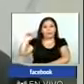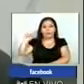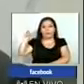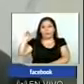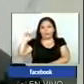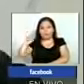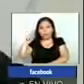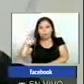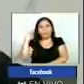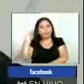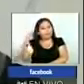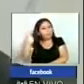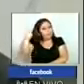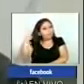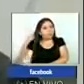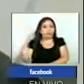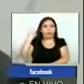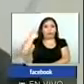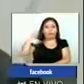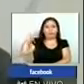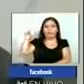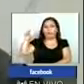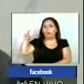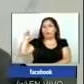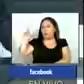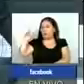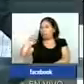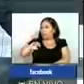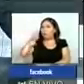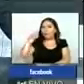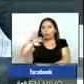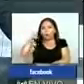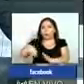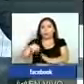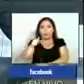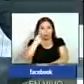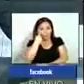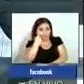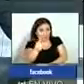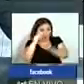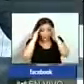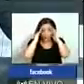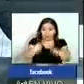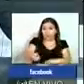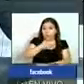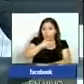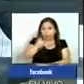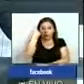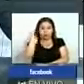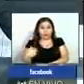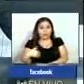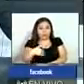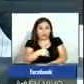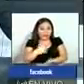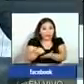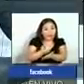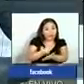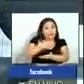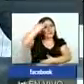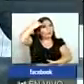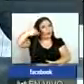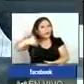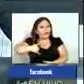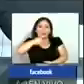muy amable don Eduardo, todo excelente. Preste mucha atención al siguiente dato. La ministra de Economía, María Luisa Ayem,